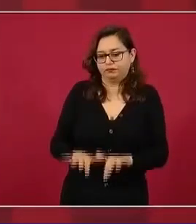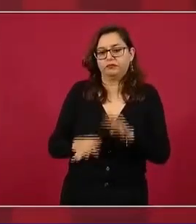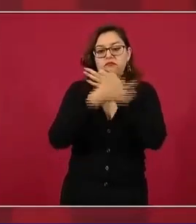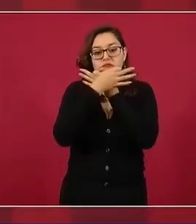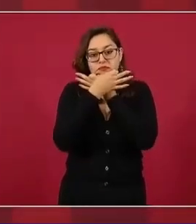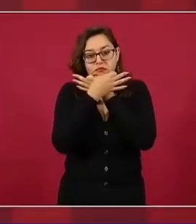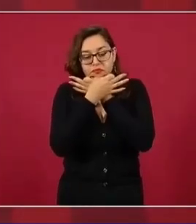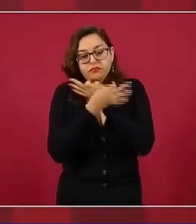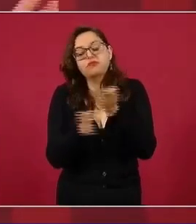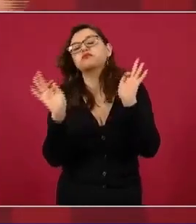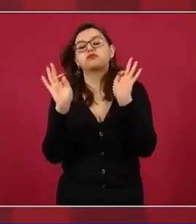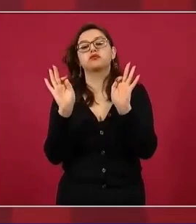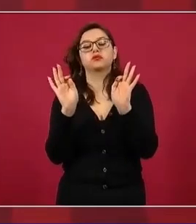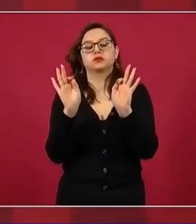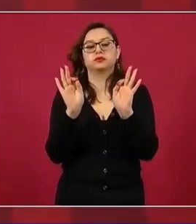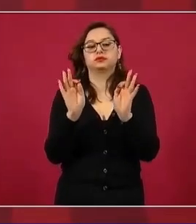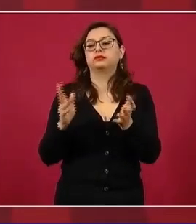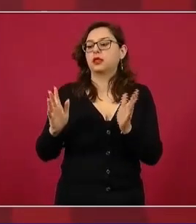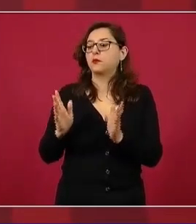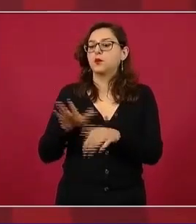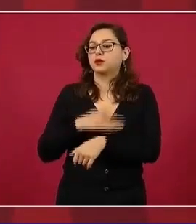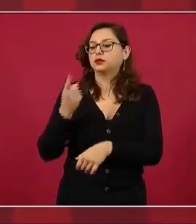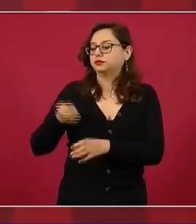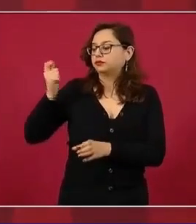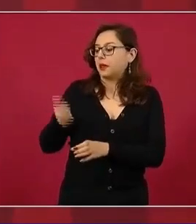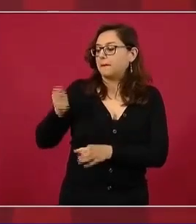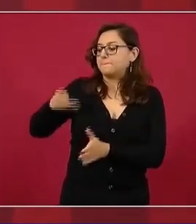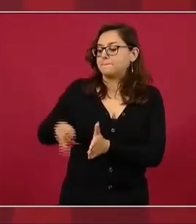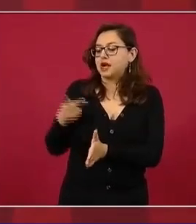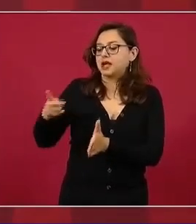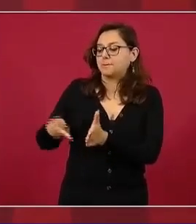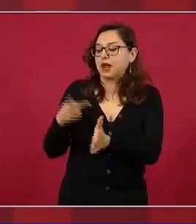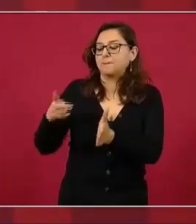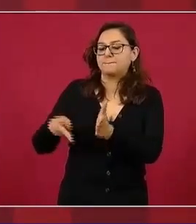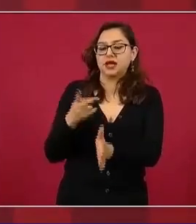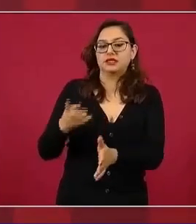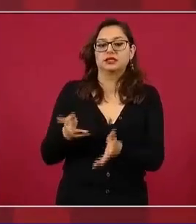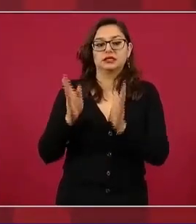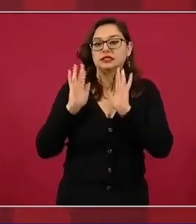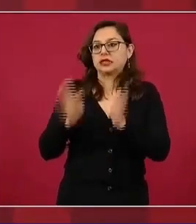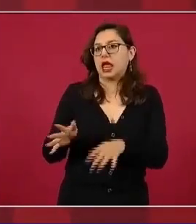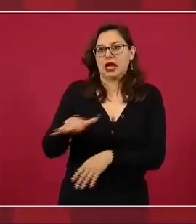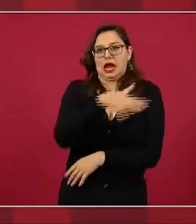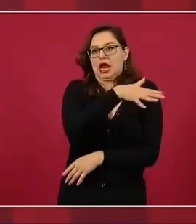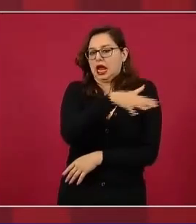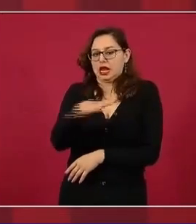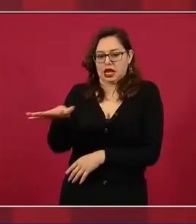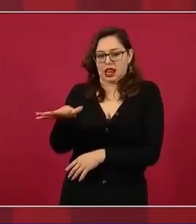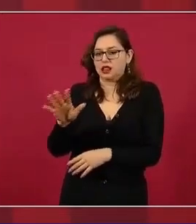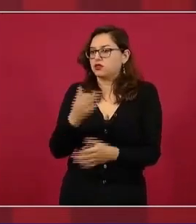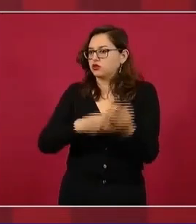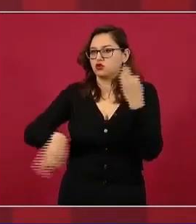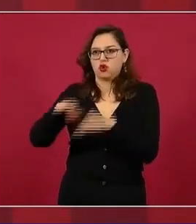pronunciamiento, una sentencia que ha sido repetida y se establece ya como un criterio general. Esa tesis